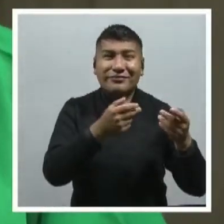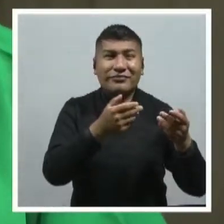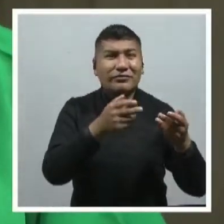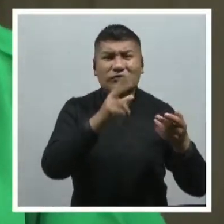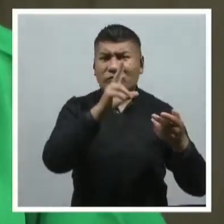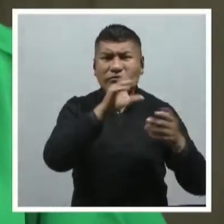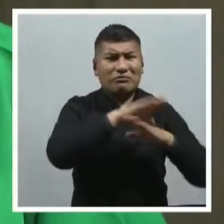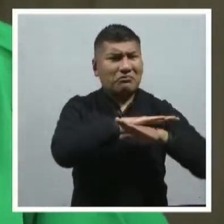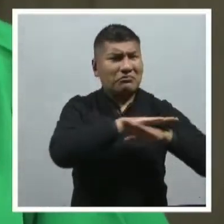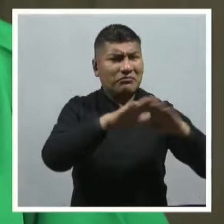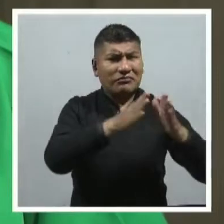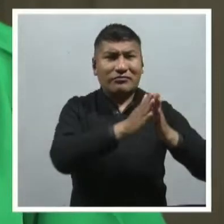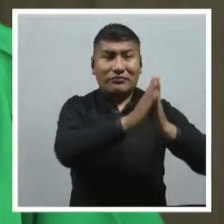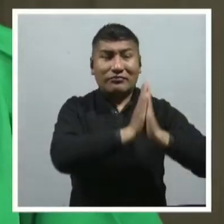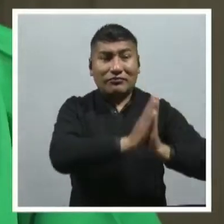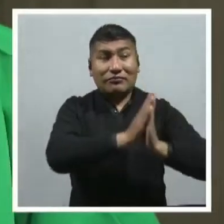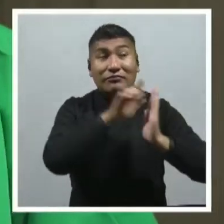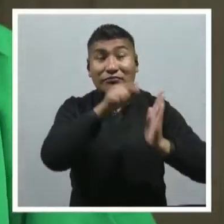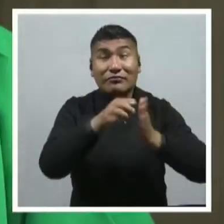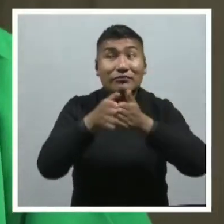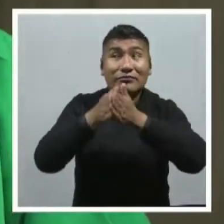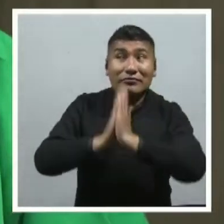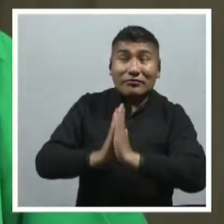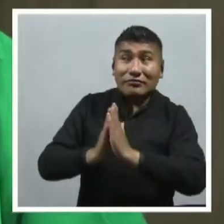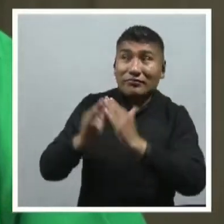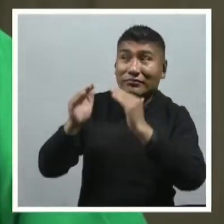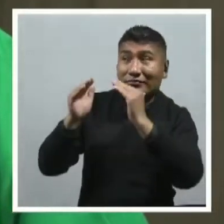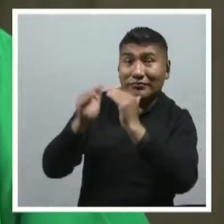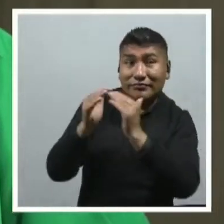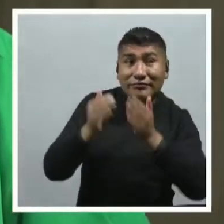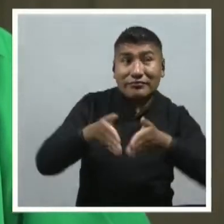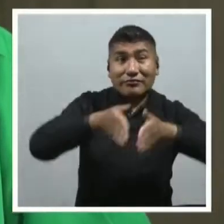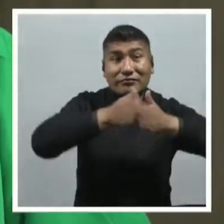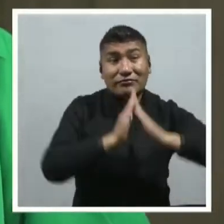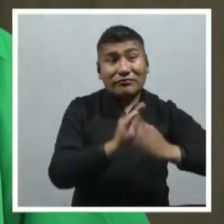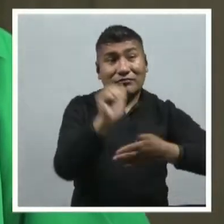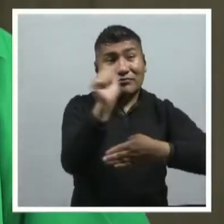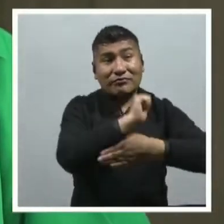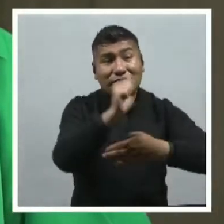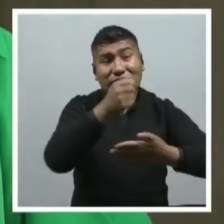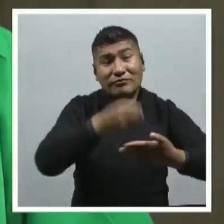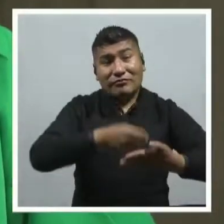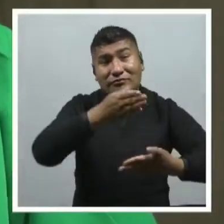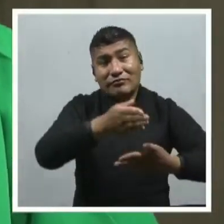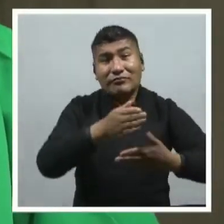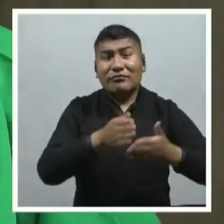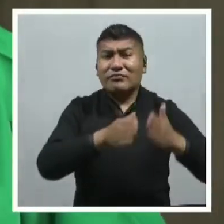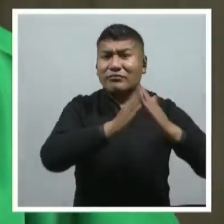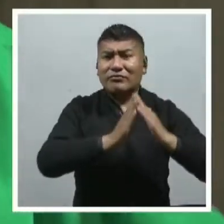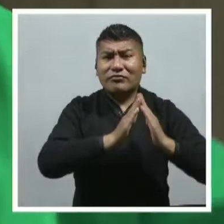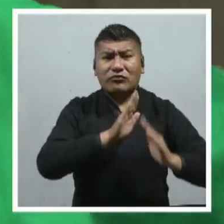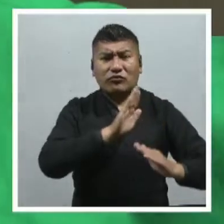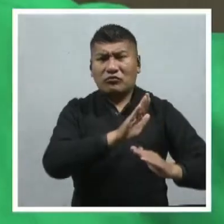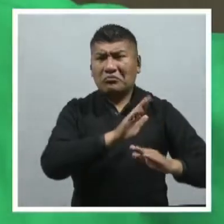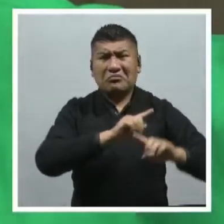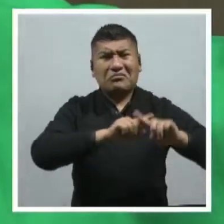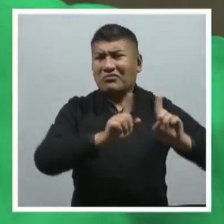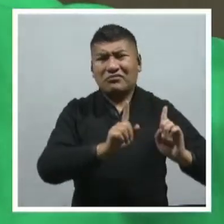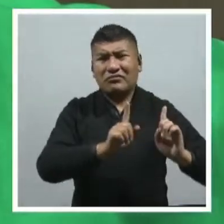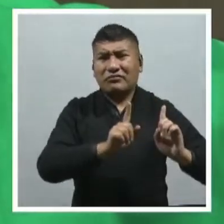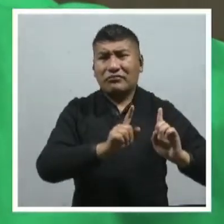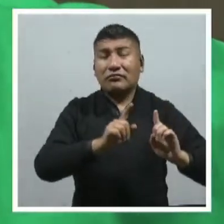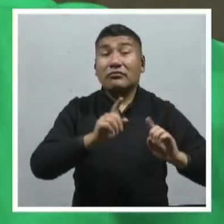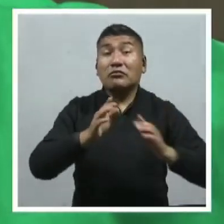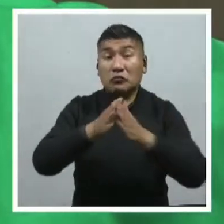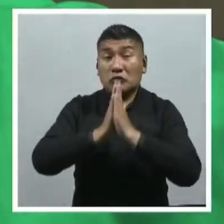cosas, piden casas, piden coches, piden... No, la oración es otra cosa, es ponernos en las manos